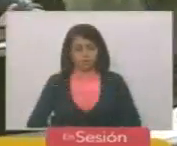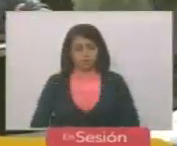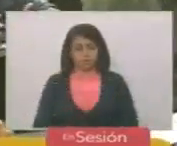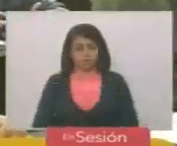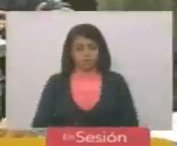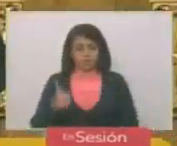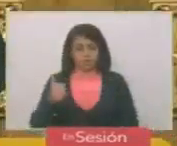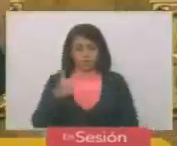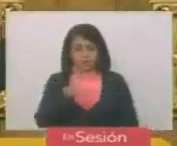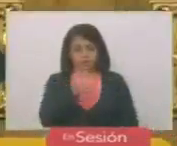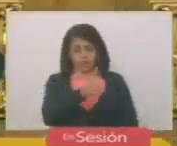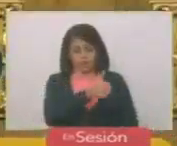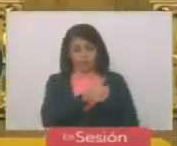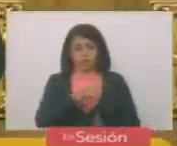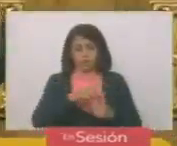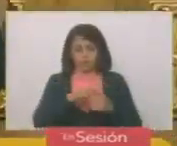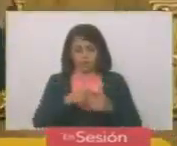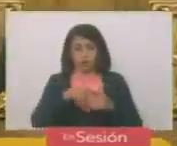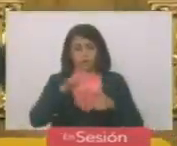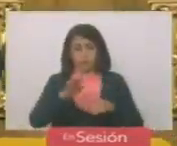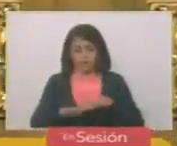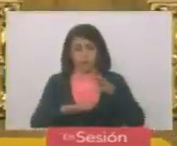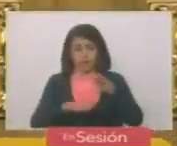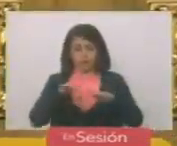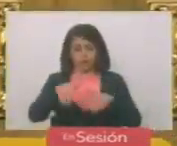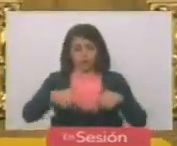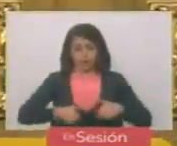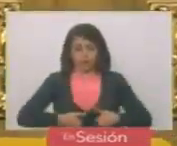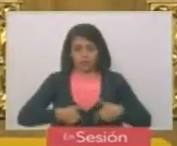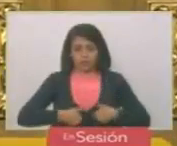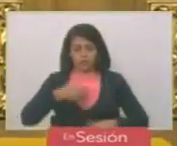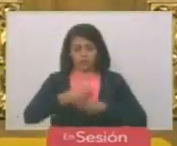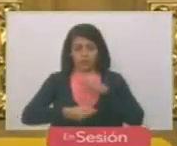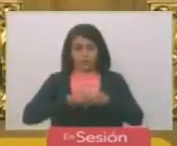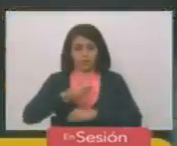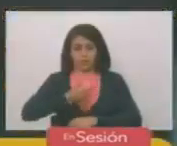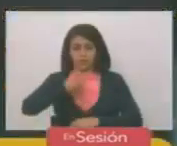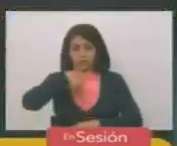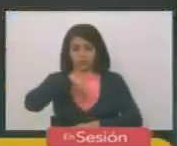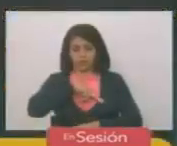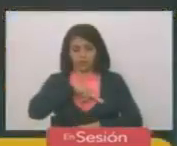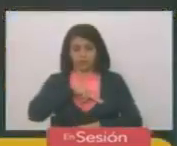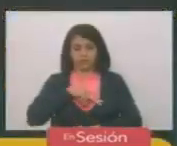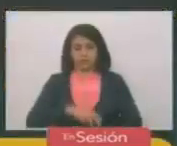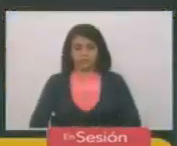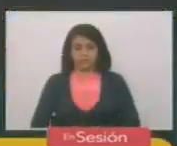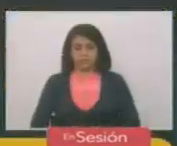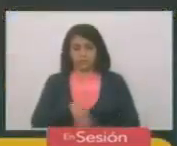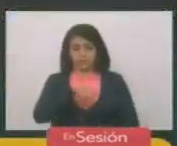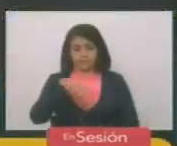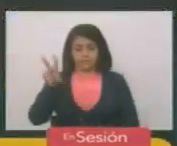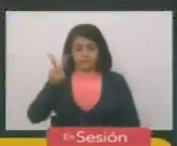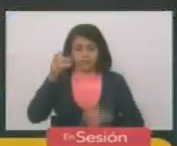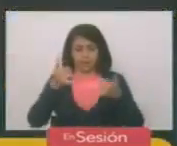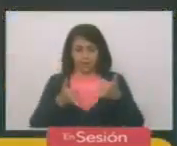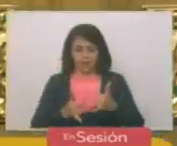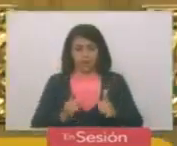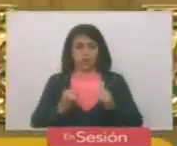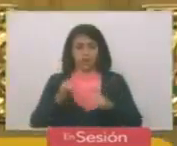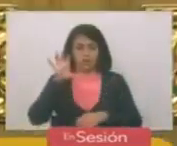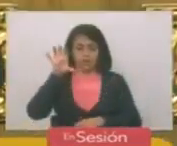cada paso, cada esfuerzo que haga cada uno de nosotros, cada uno de los venezolanos, hijos e hijas de